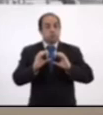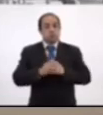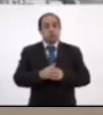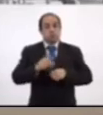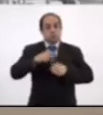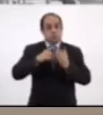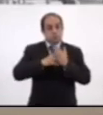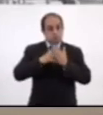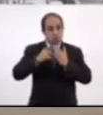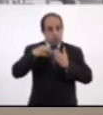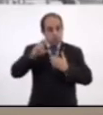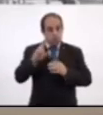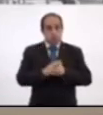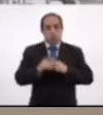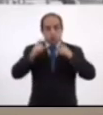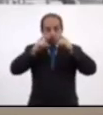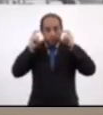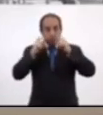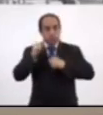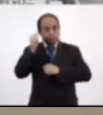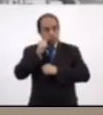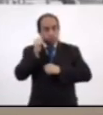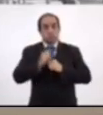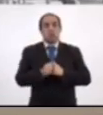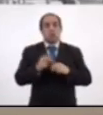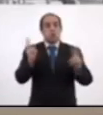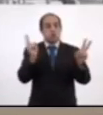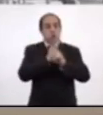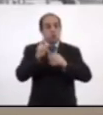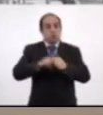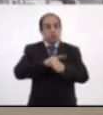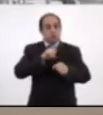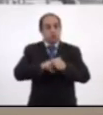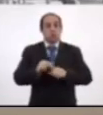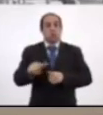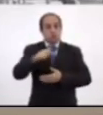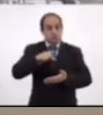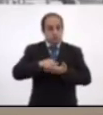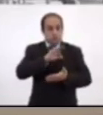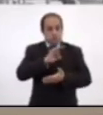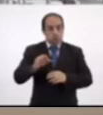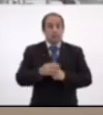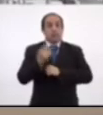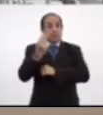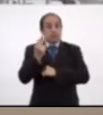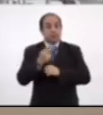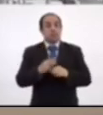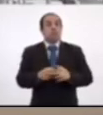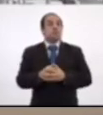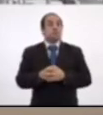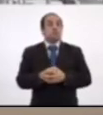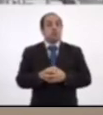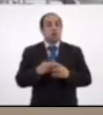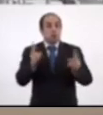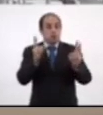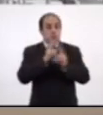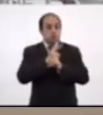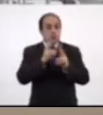filtro sanitario al entrar al establecimiento, ventilación natural en los casos que se pueda y en los casos que se requiera ventilación